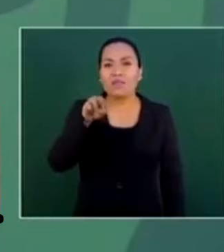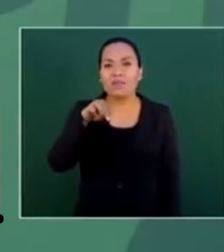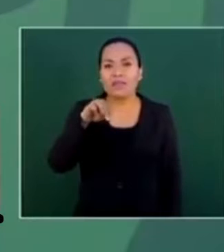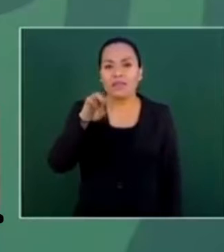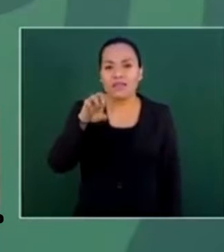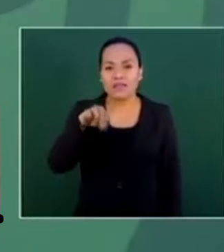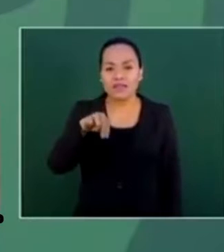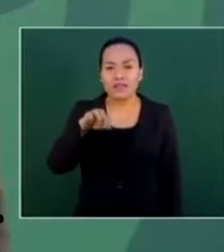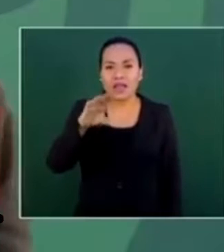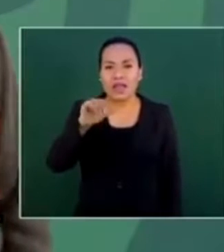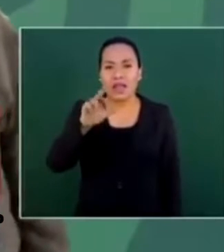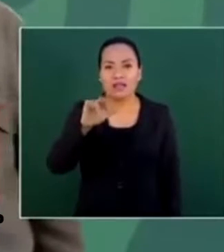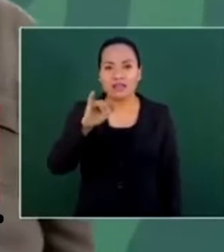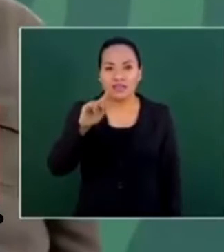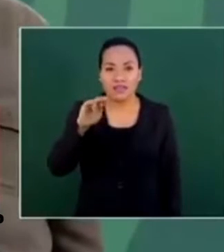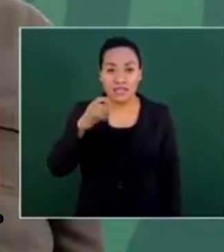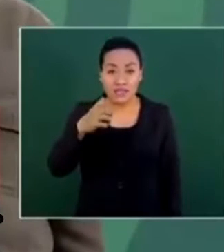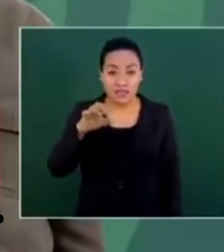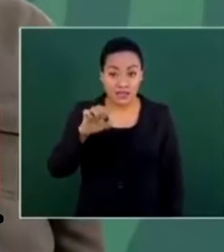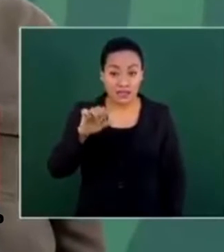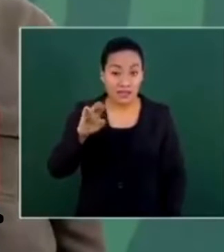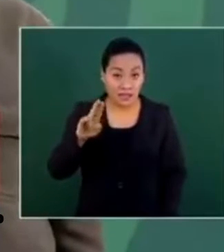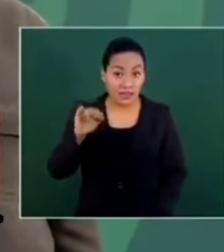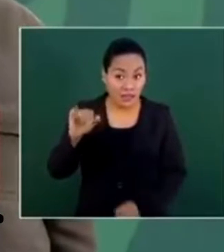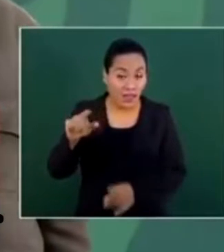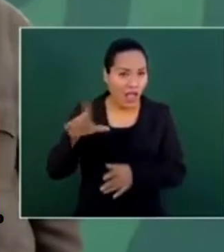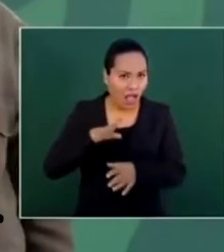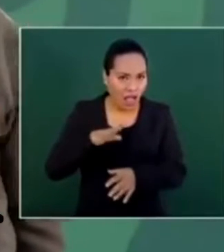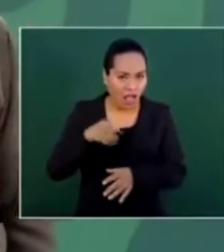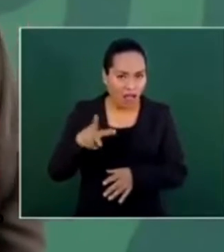Sí, pero ellos dos en especial,